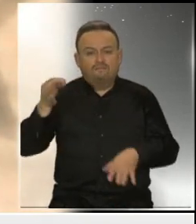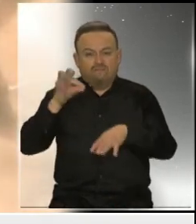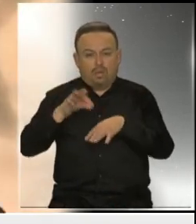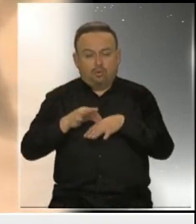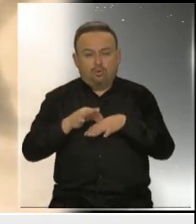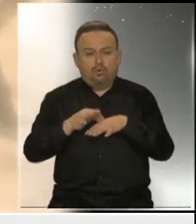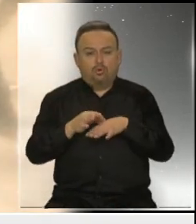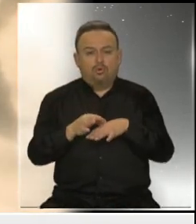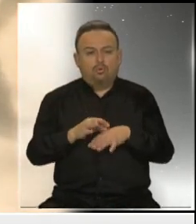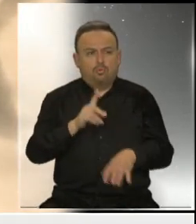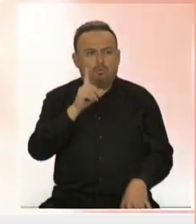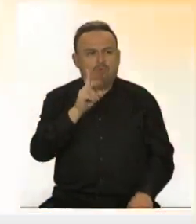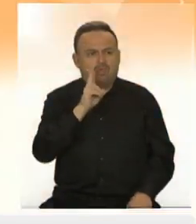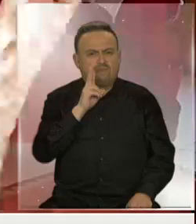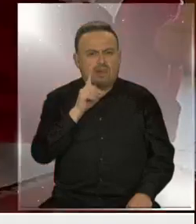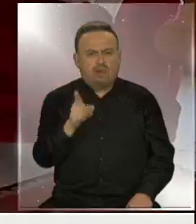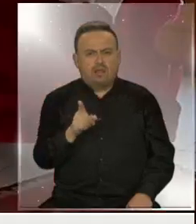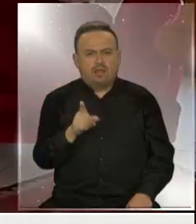Él llegó un día viernes,